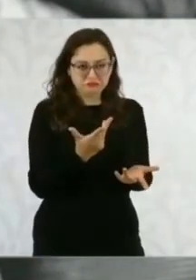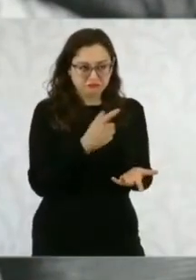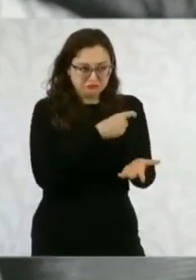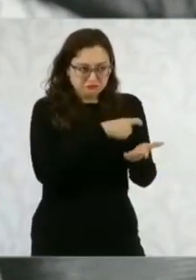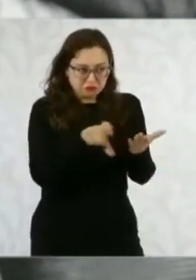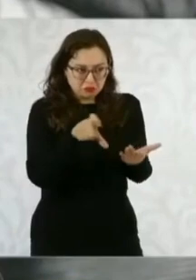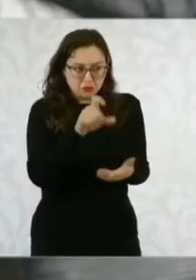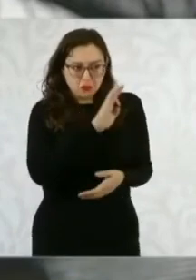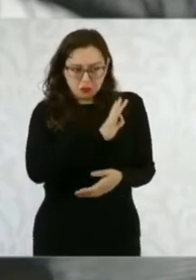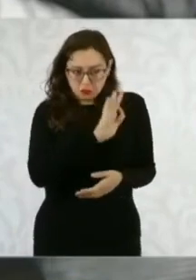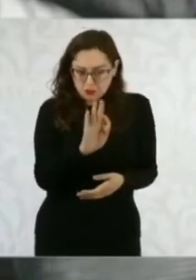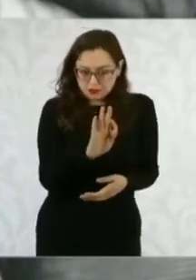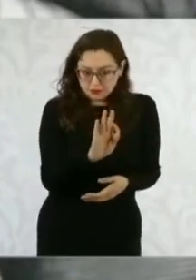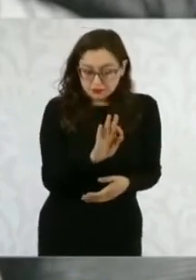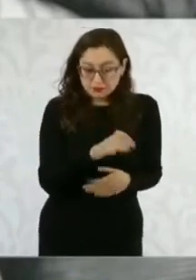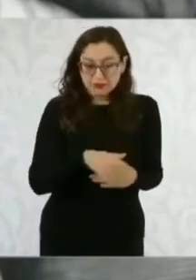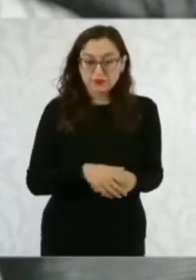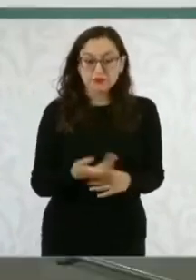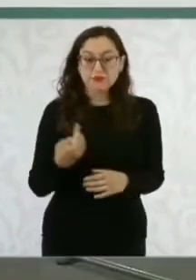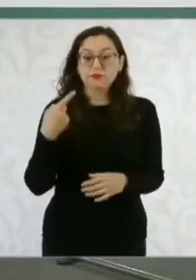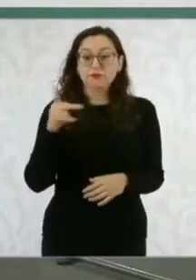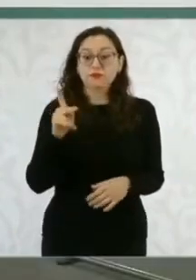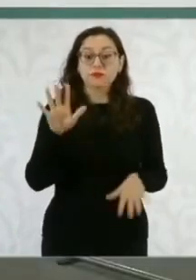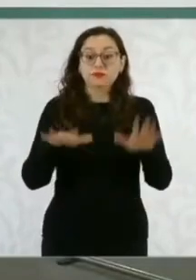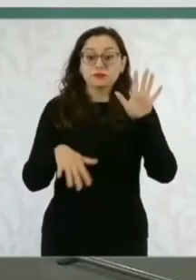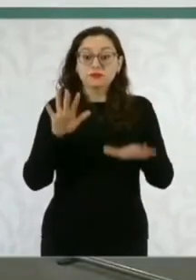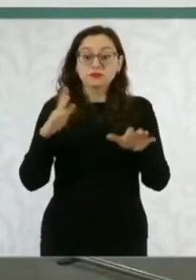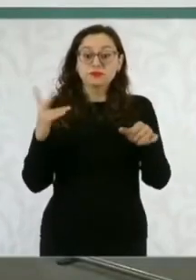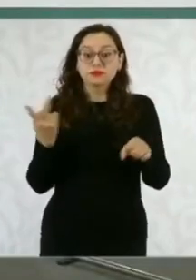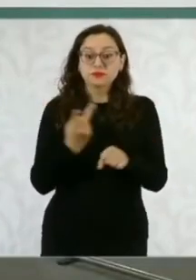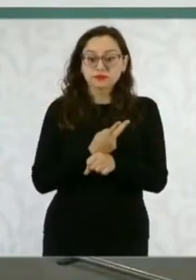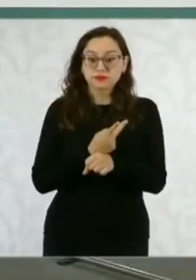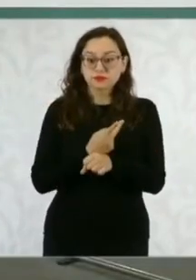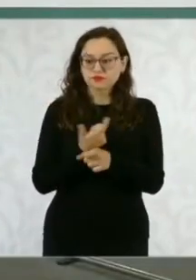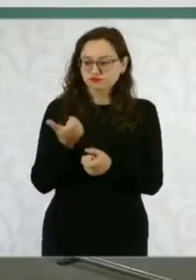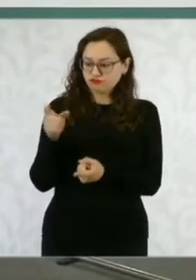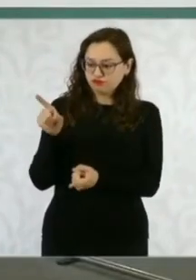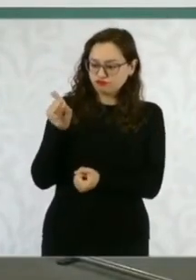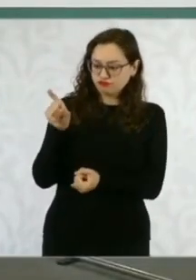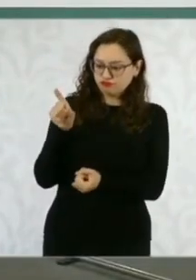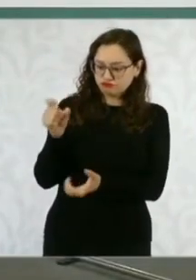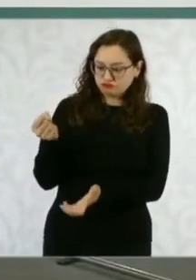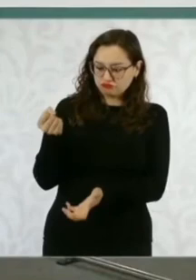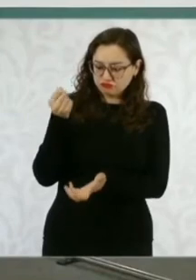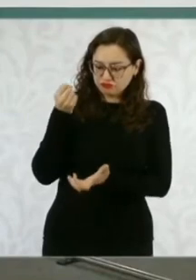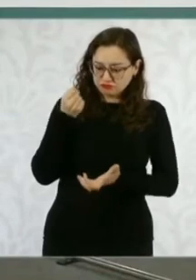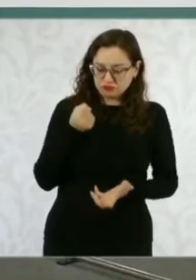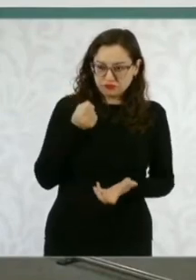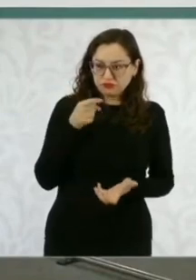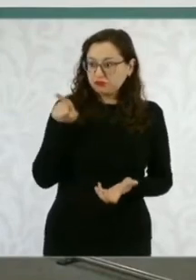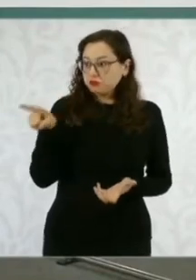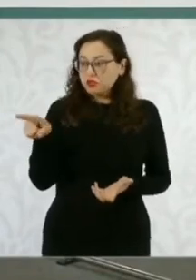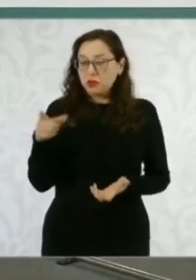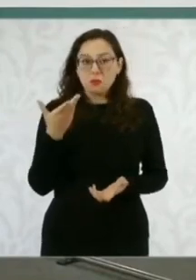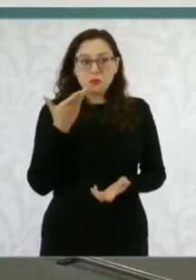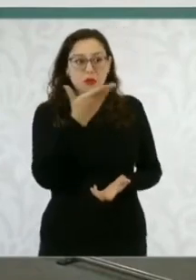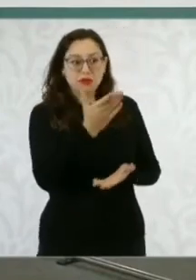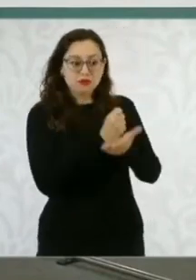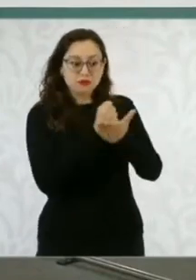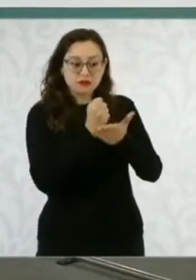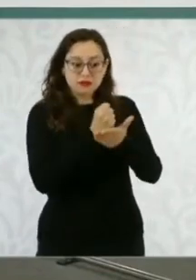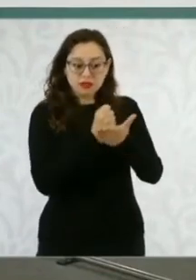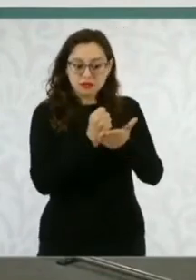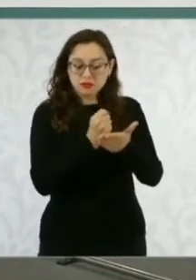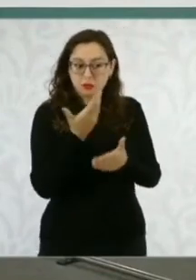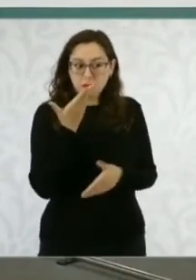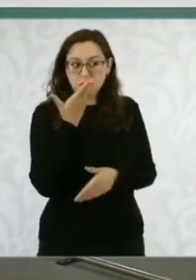no necesitan la vivienda. Ese dinero, el día que ellos se retiren, se va a su jubilación, no se